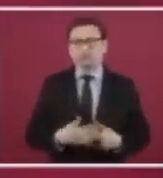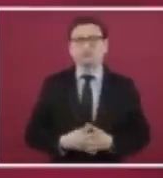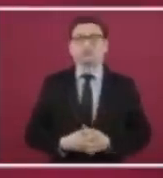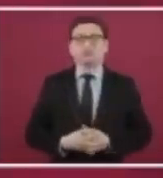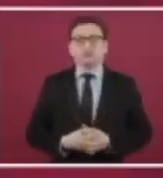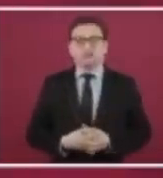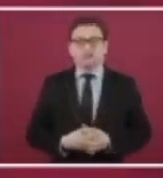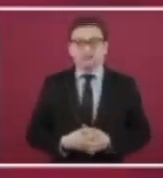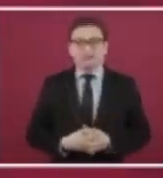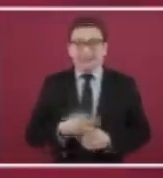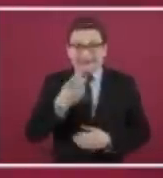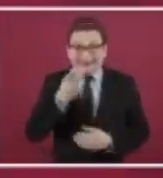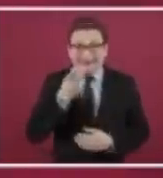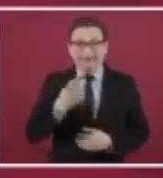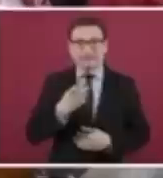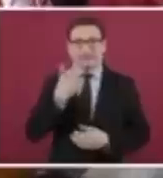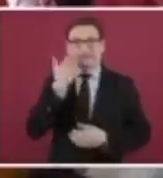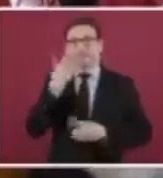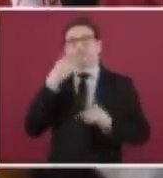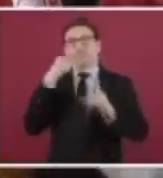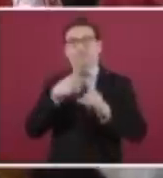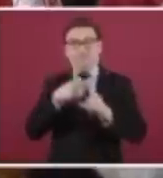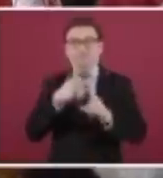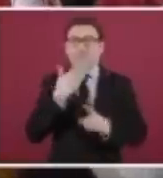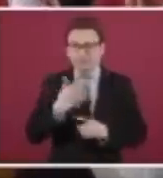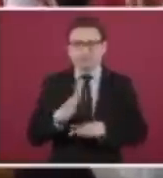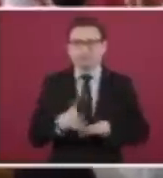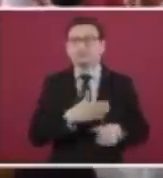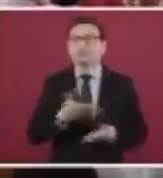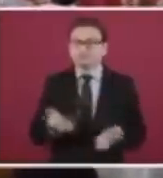Ese es el propósito. Muy bien, vamos.